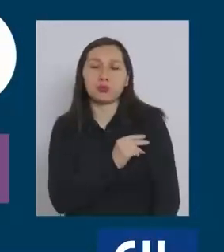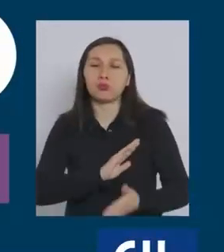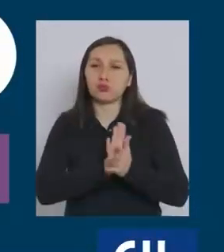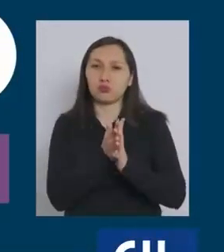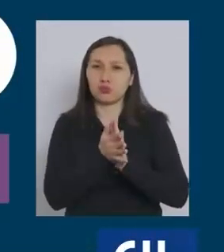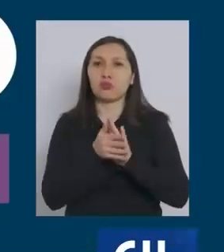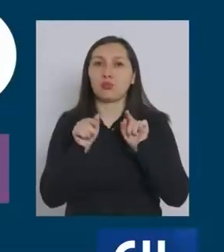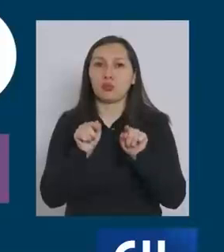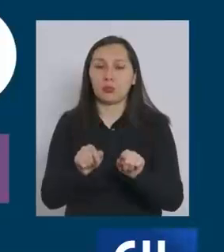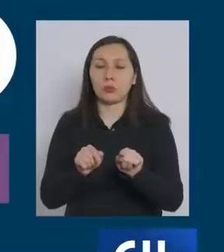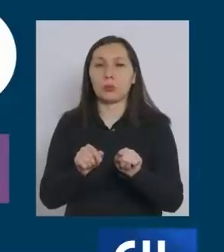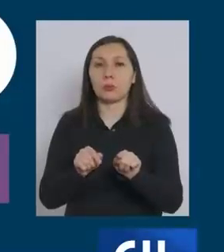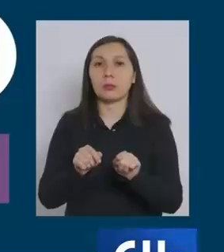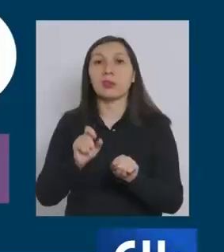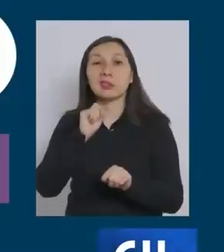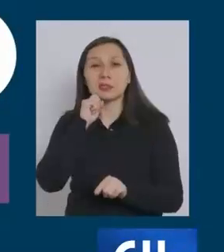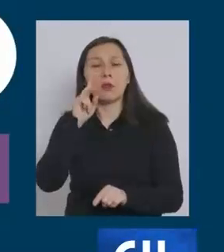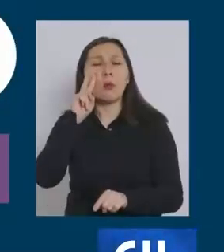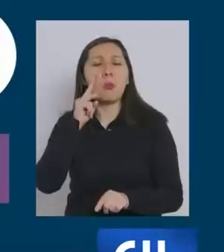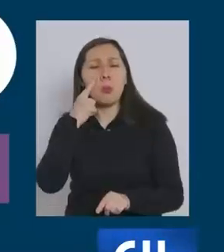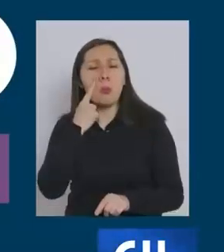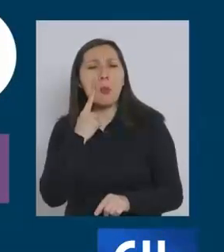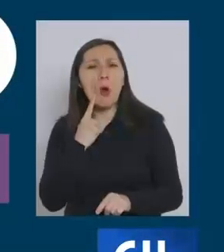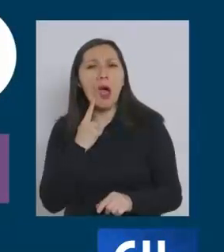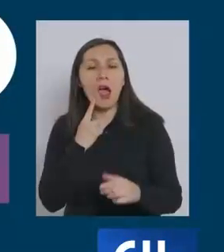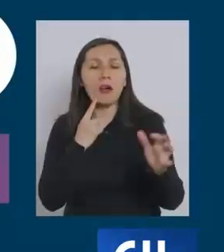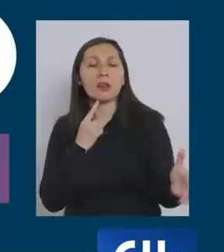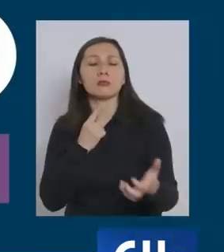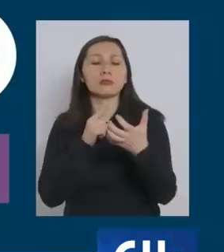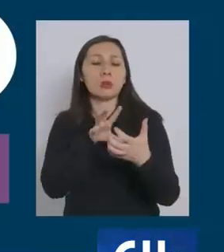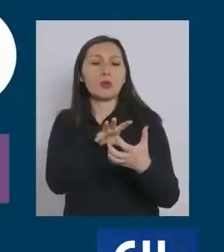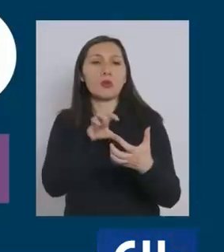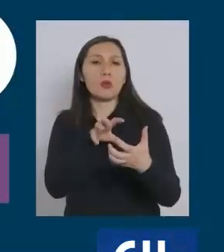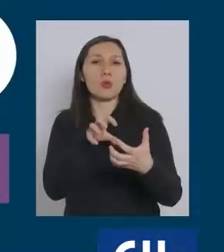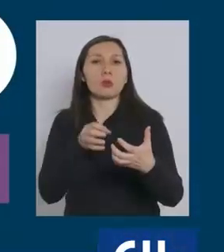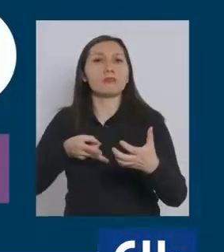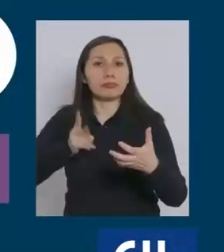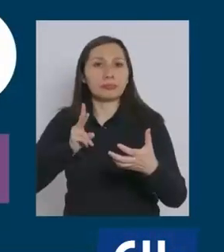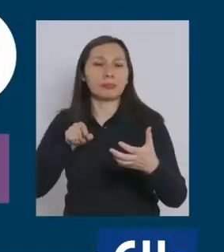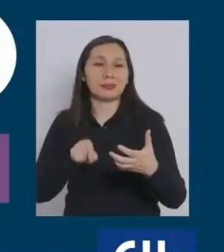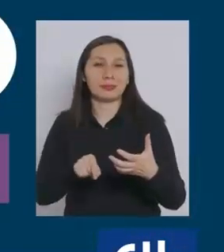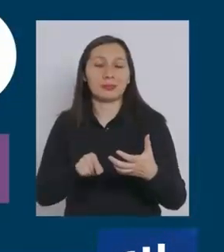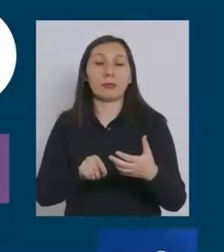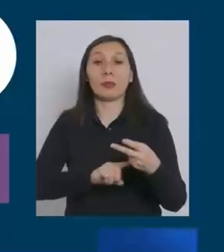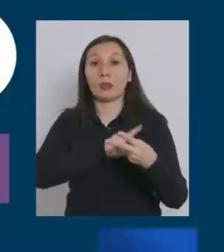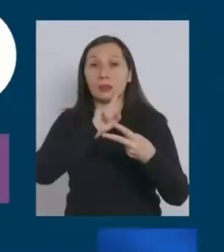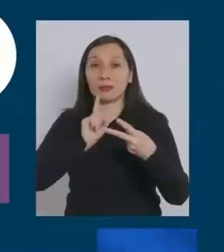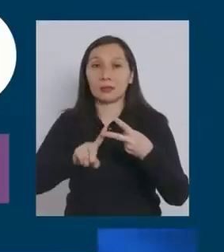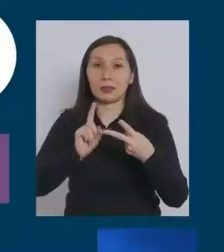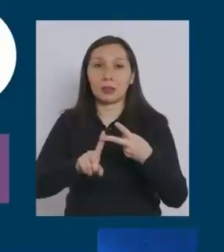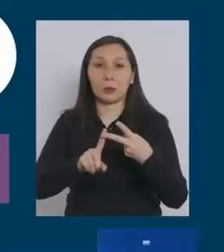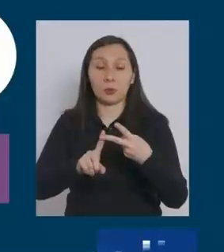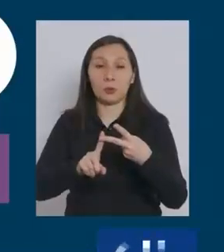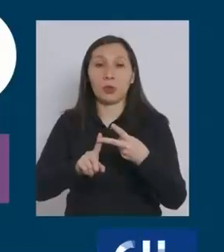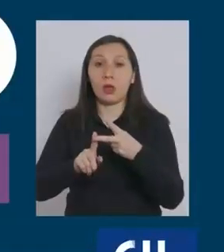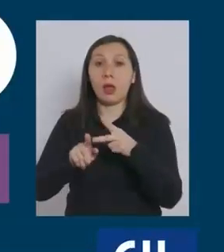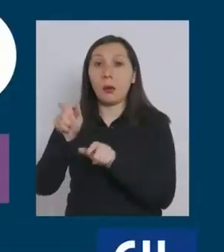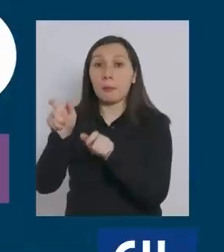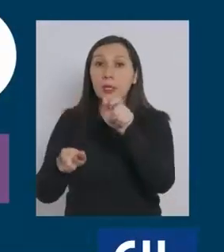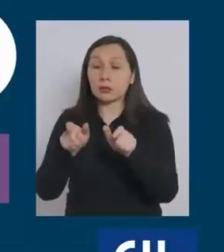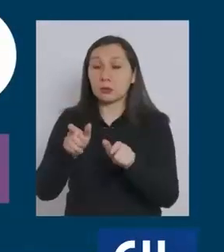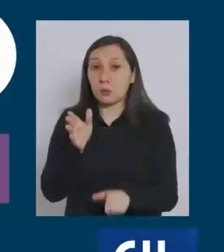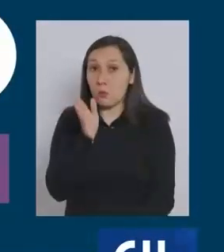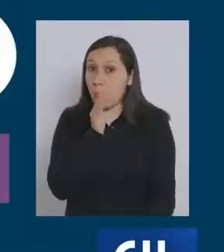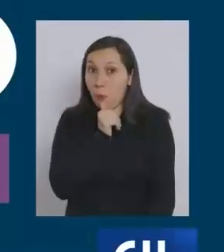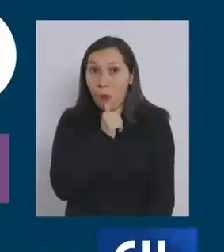corresponde y va a ser verificada su vigencia. Y el segundo, en el caso de personas que